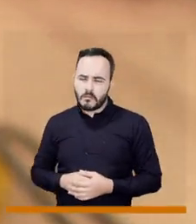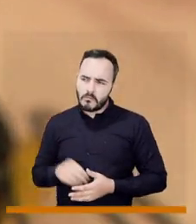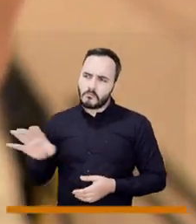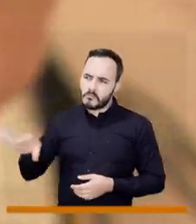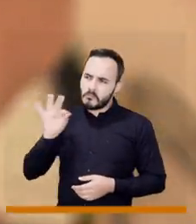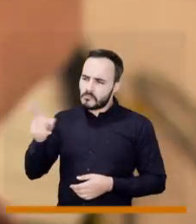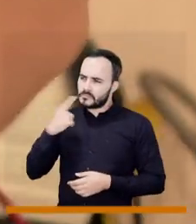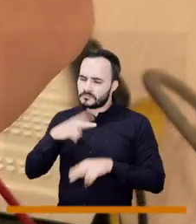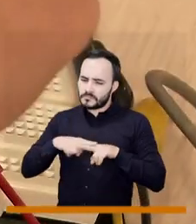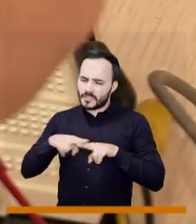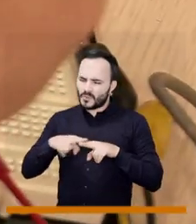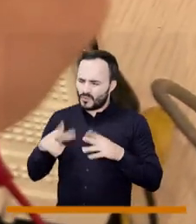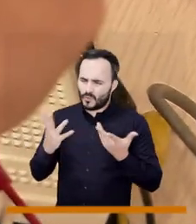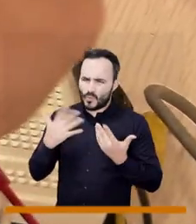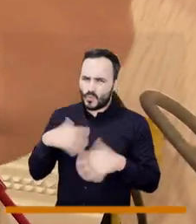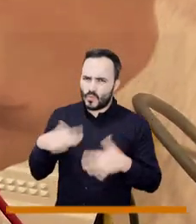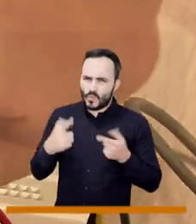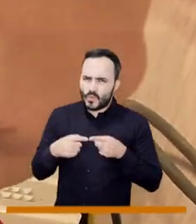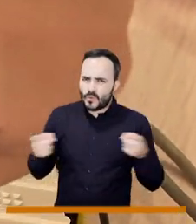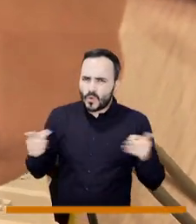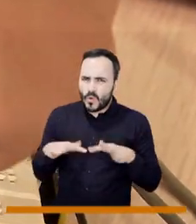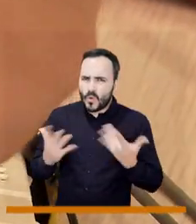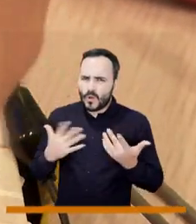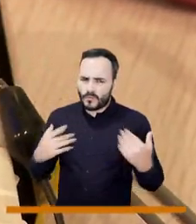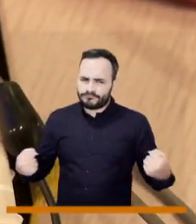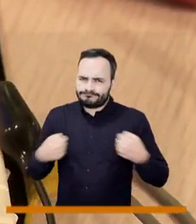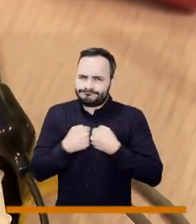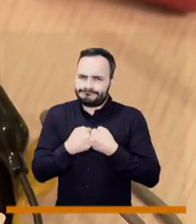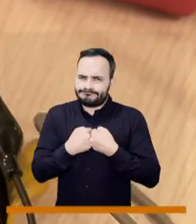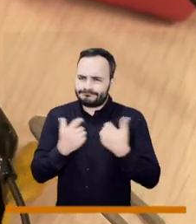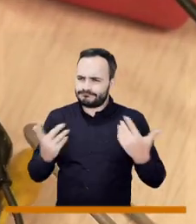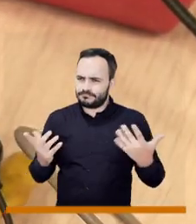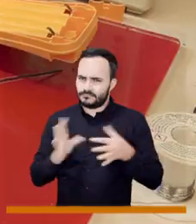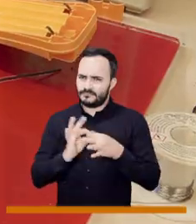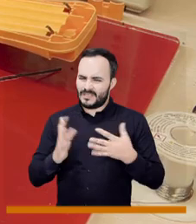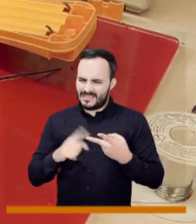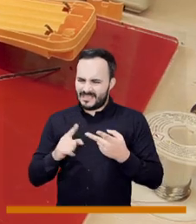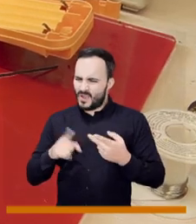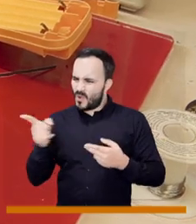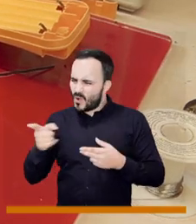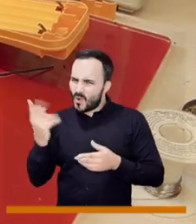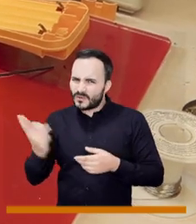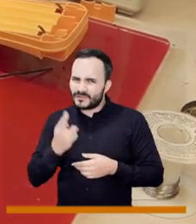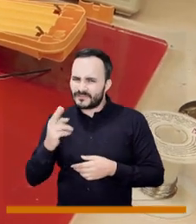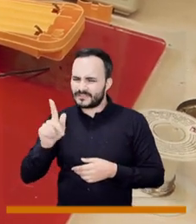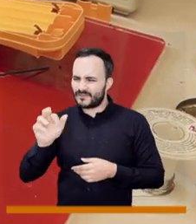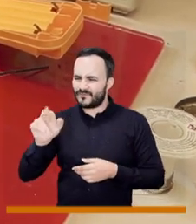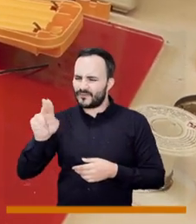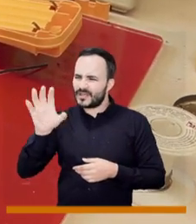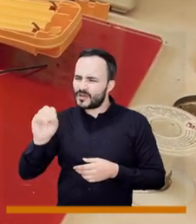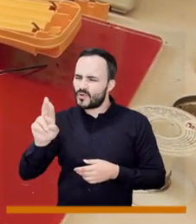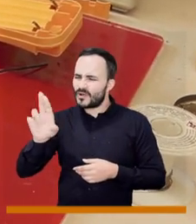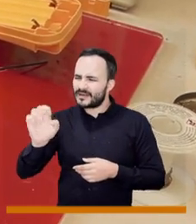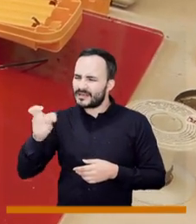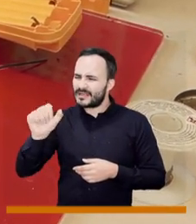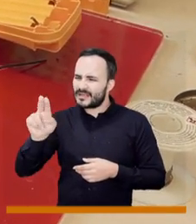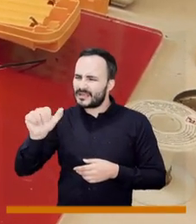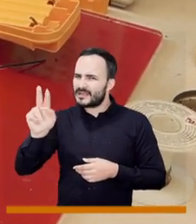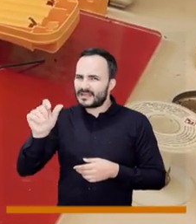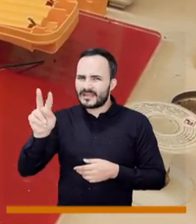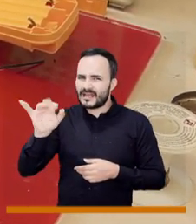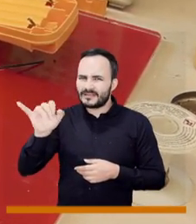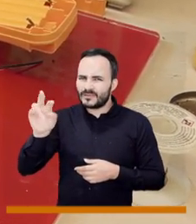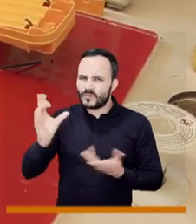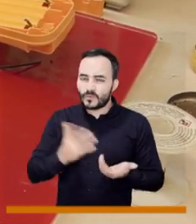está muy interesante. Cuéntenos un poquito más acerca de esa alianza y qué es el freno regenerativo. Con el metro llevamos una alianza histórica que